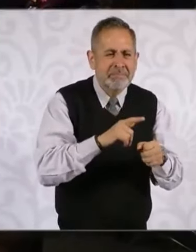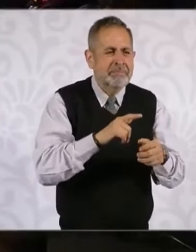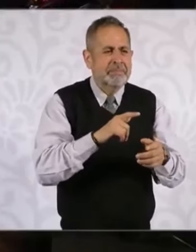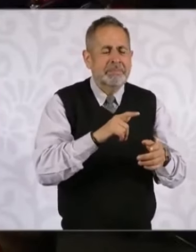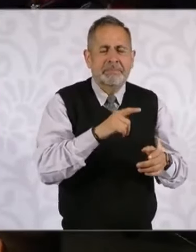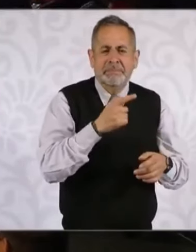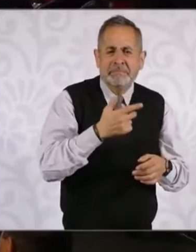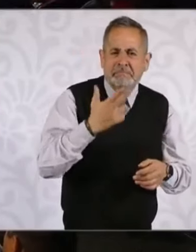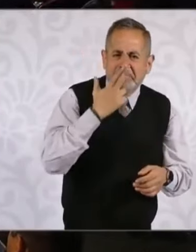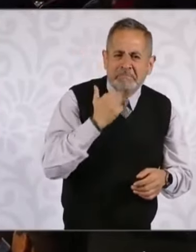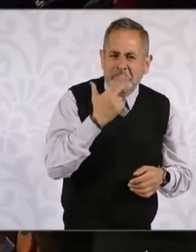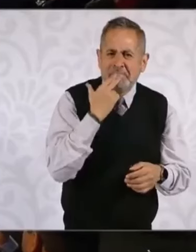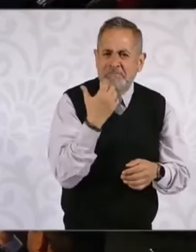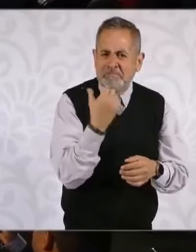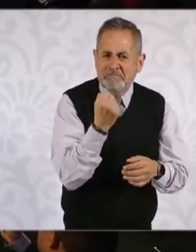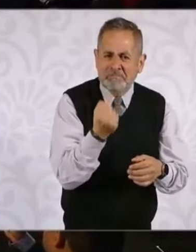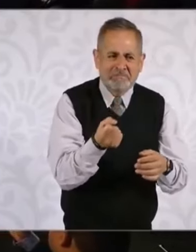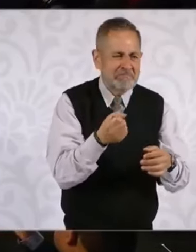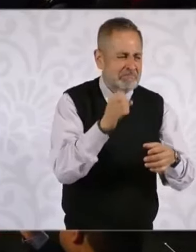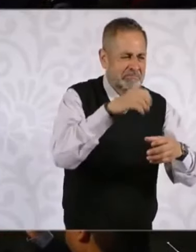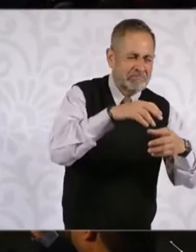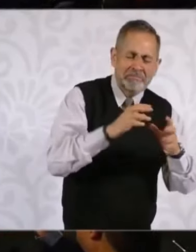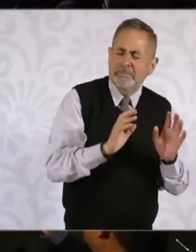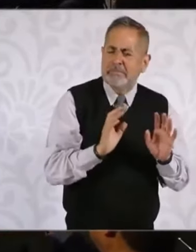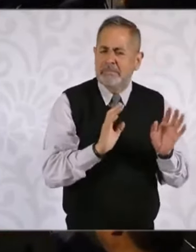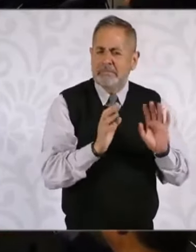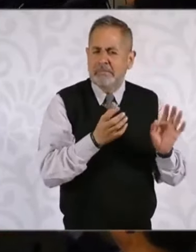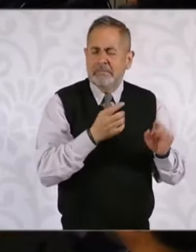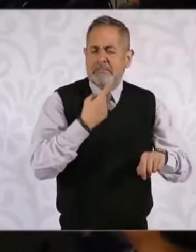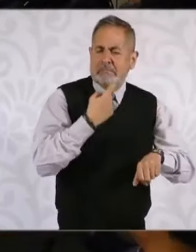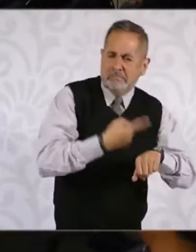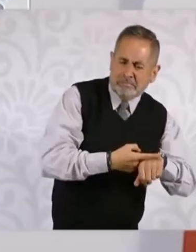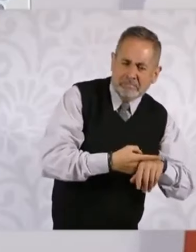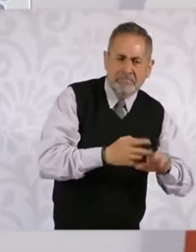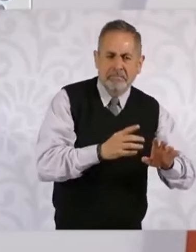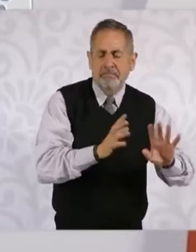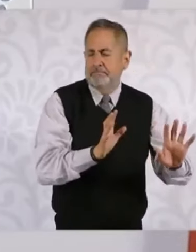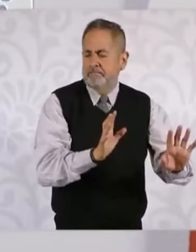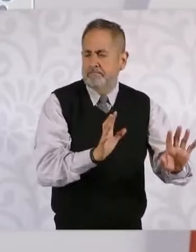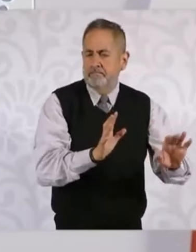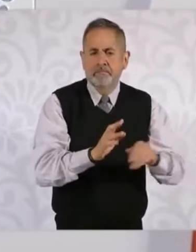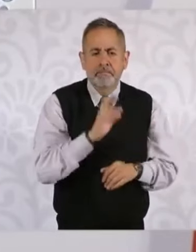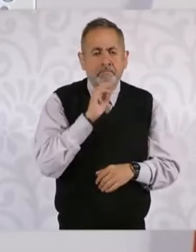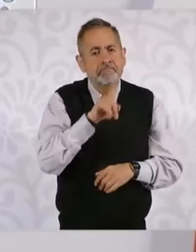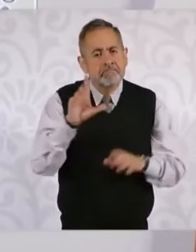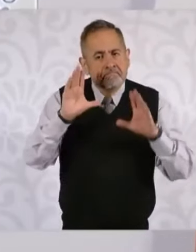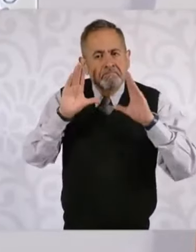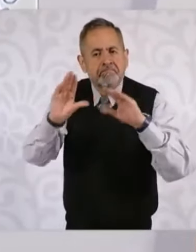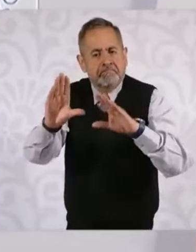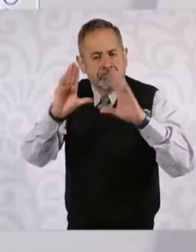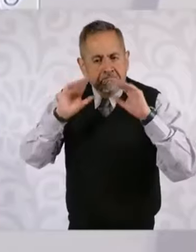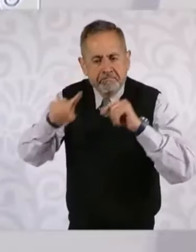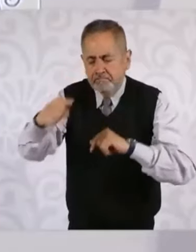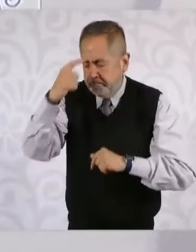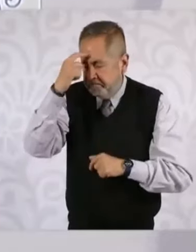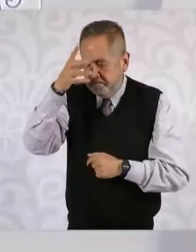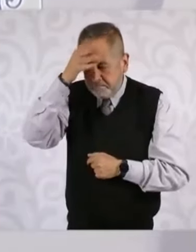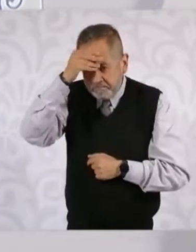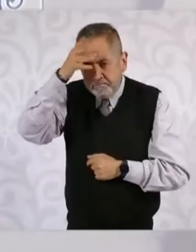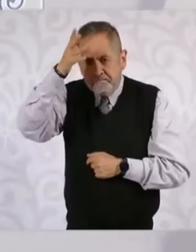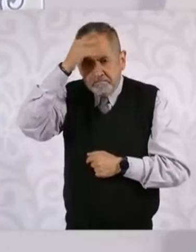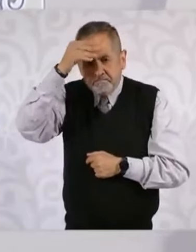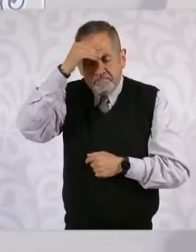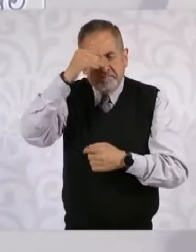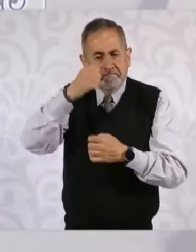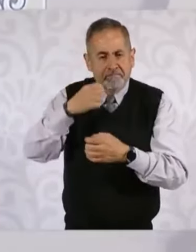hace daño a la salud. Entonces, lo importante es que haya la educación para que sea en